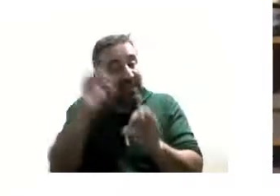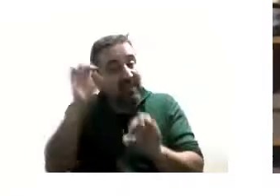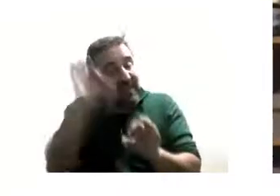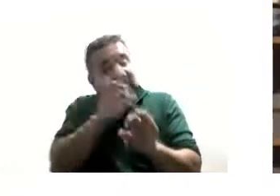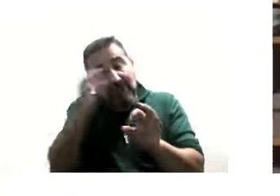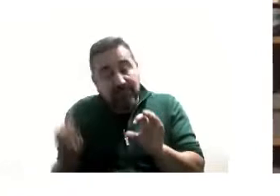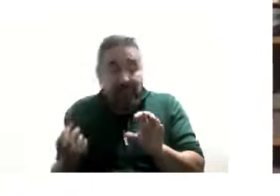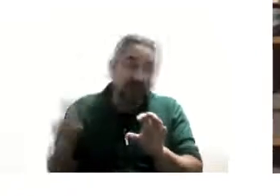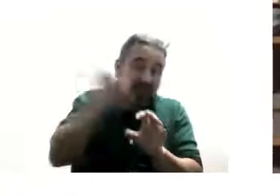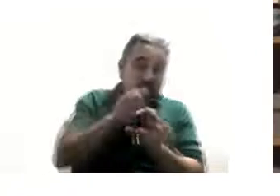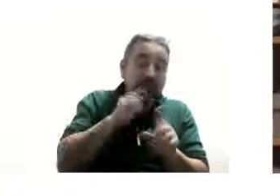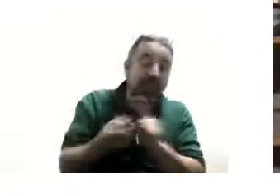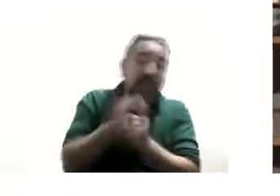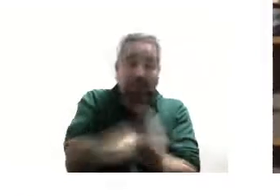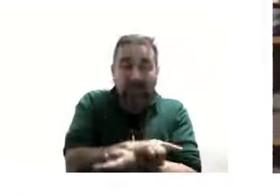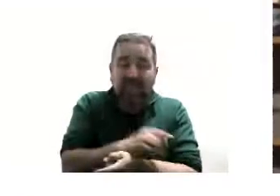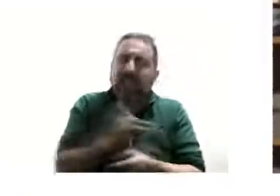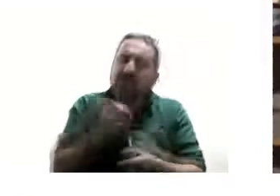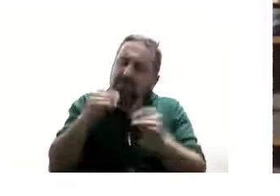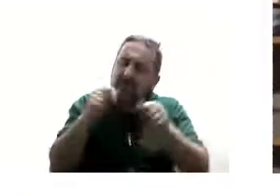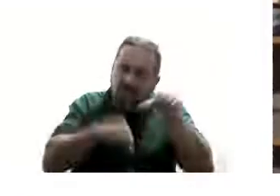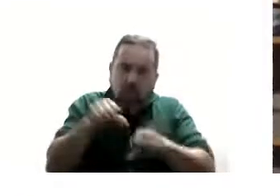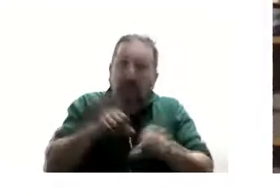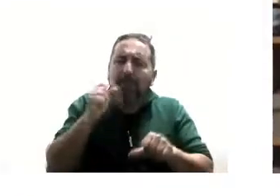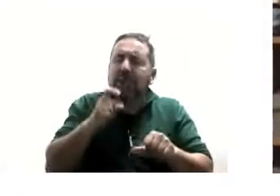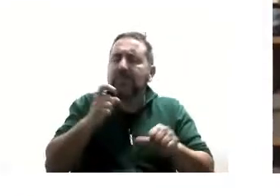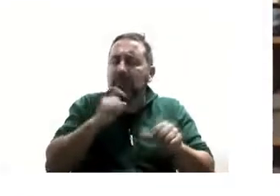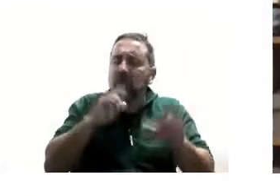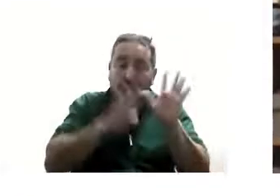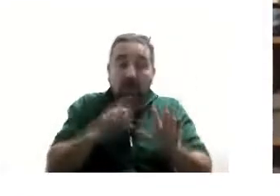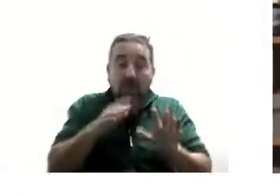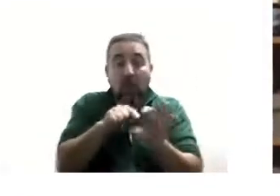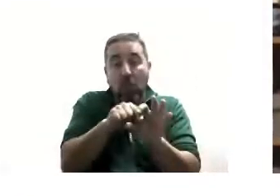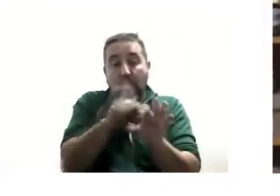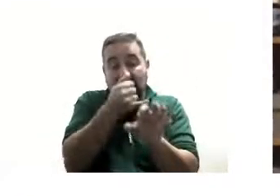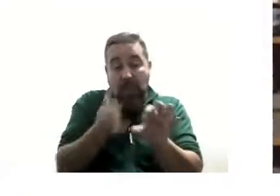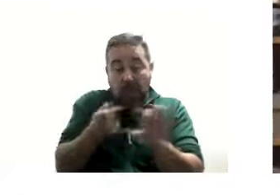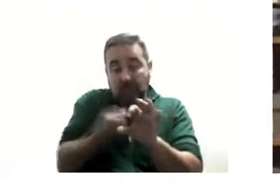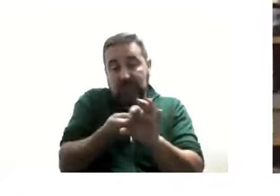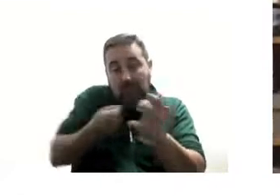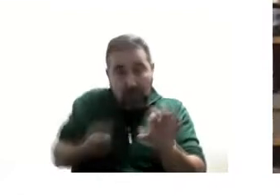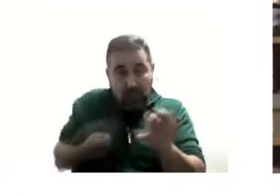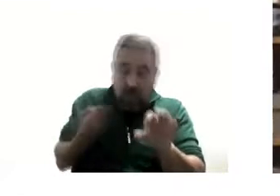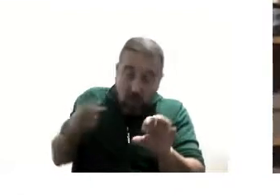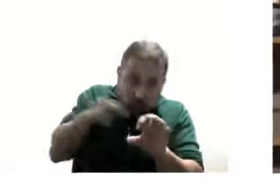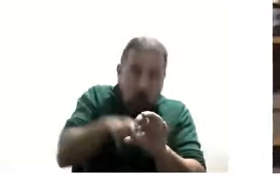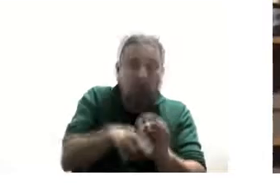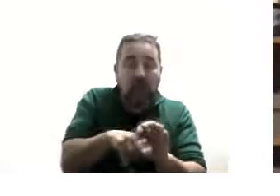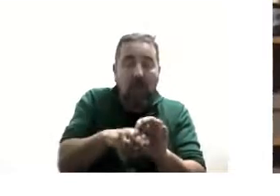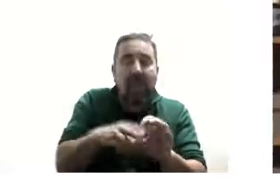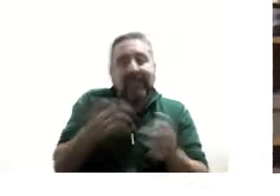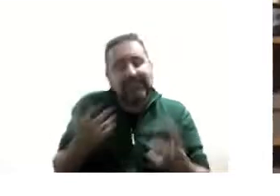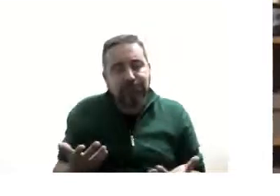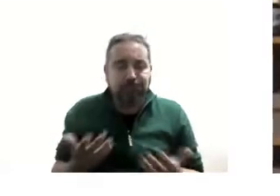más complejas que hay, porque es bastante incierto lo que puede ocurrir cuando uno saca una guía para cambiarla por otra. O sea que de momento esperemos que le dure